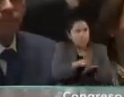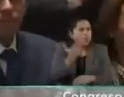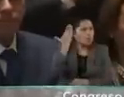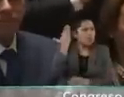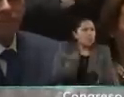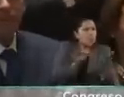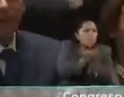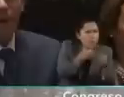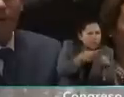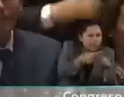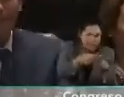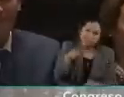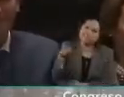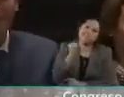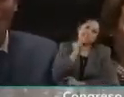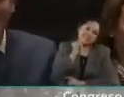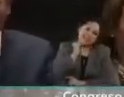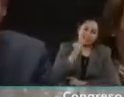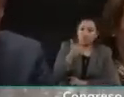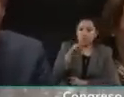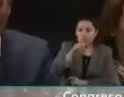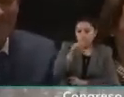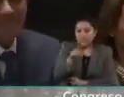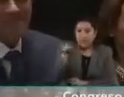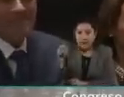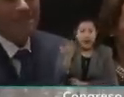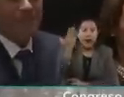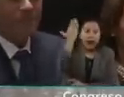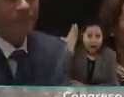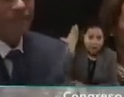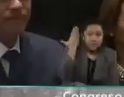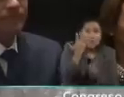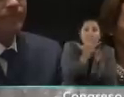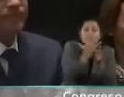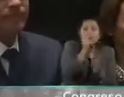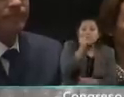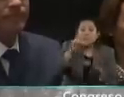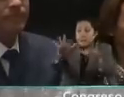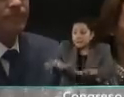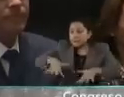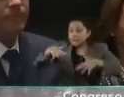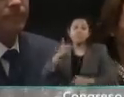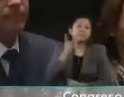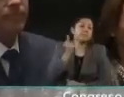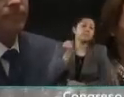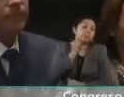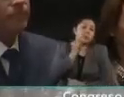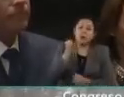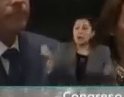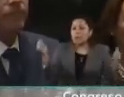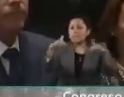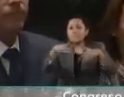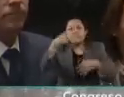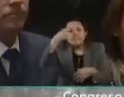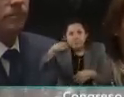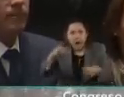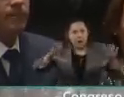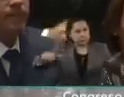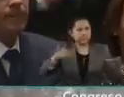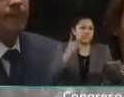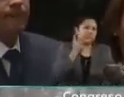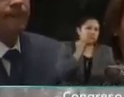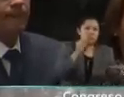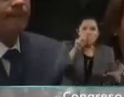entonces senador Pablo Gómez, sus palabras eran: este es el día del Congreso y no de la presidencia, que no necesitaba México